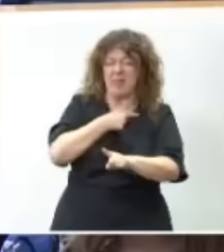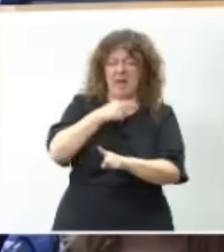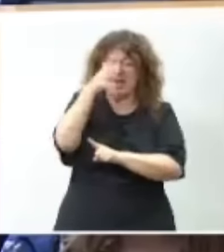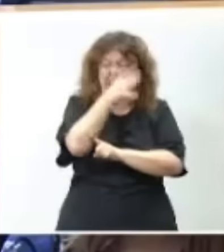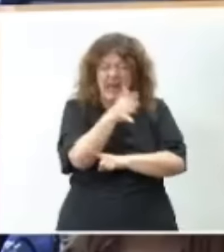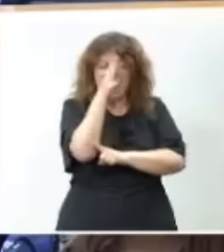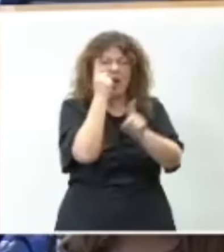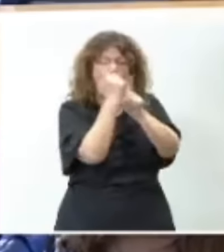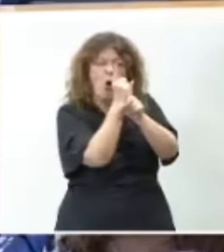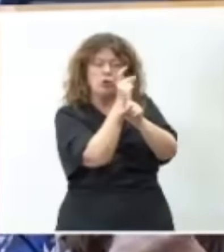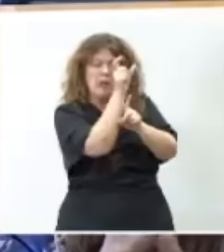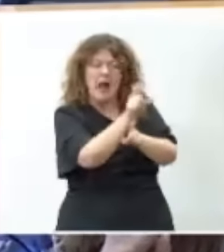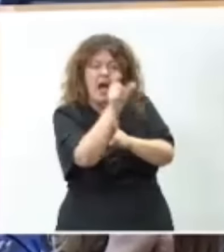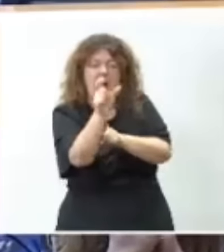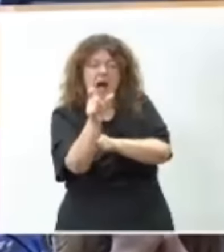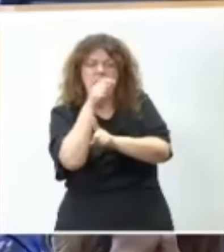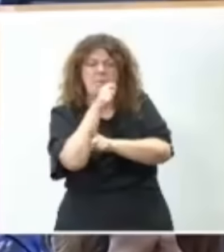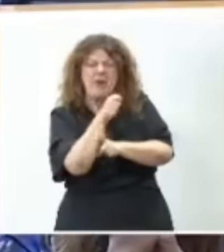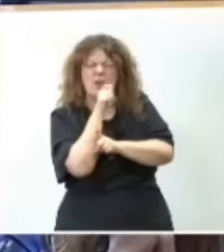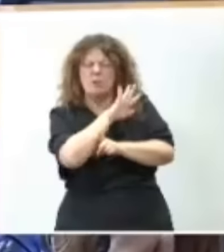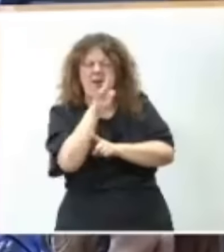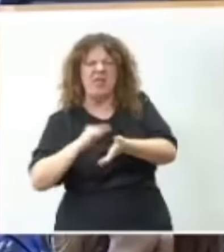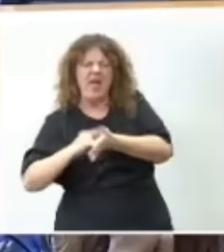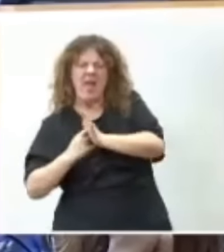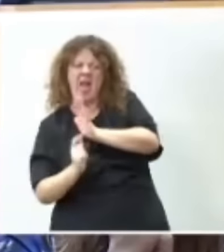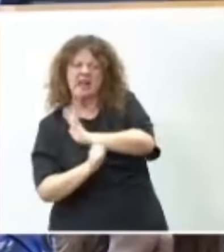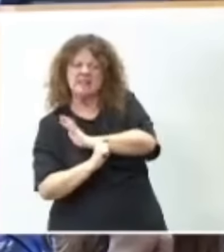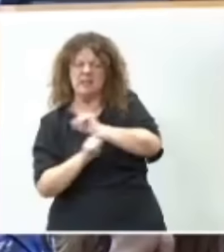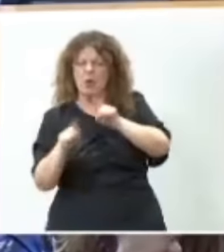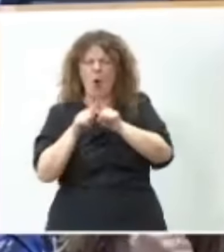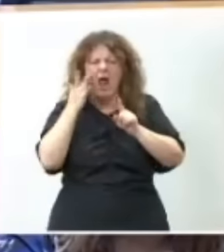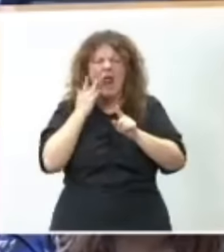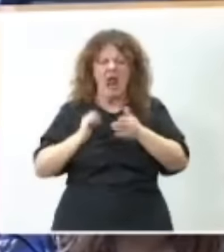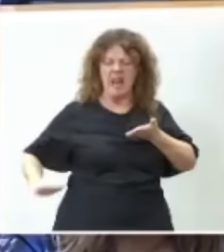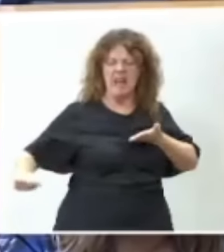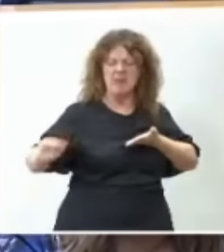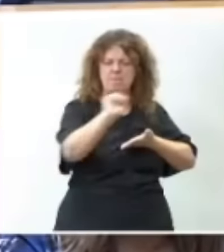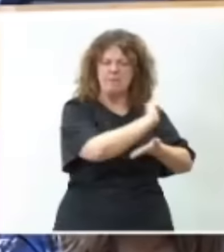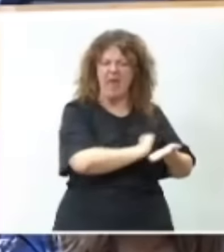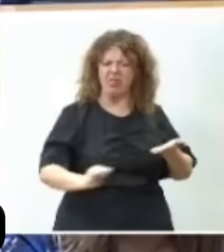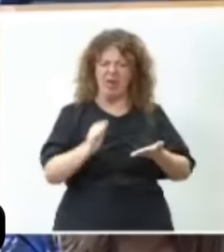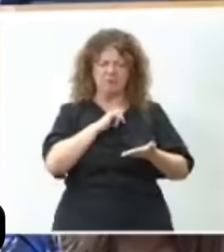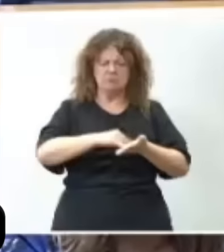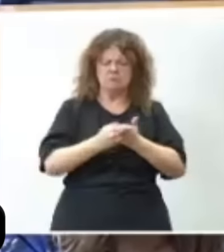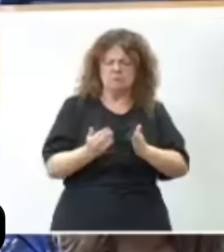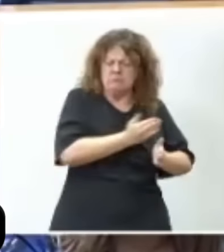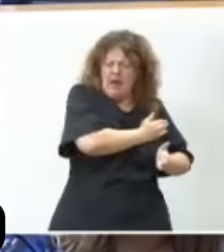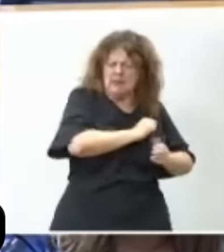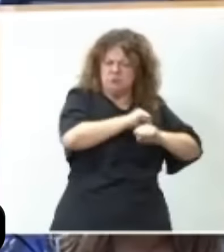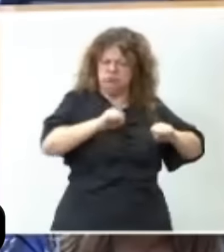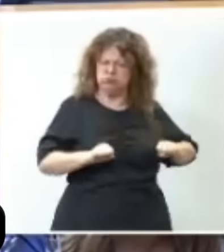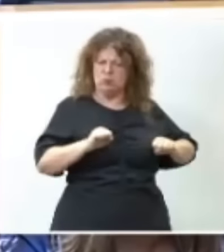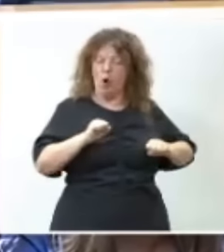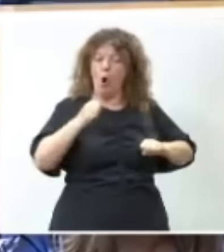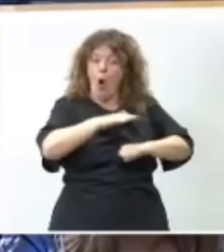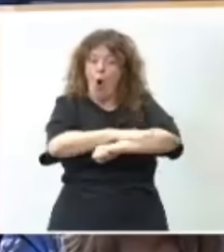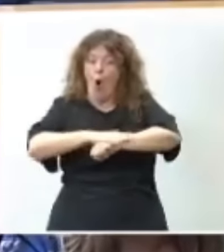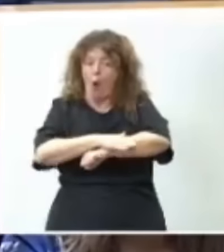contra periodistas como parte de una estrategia de limpieza programada por el propio presidente del